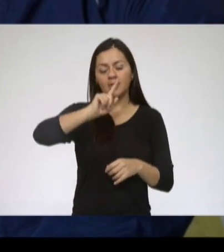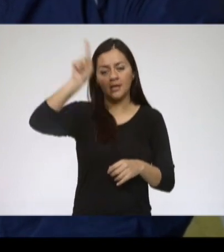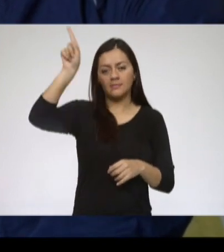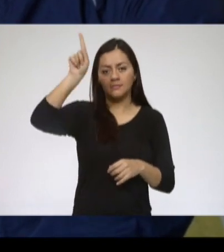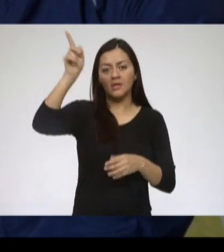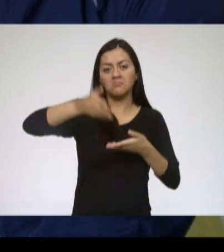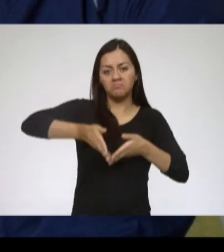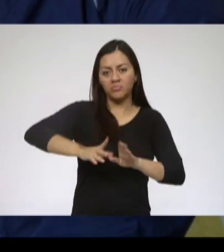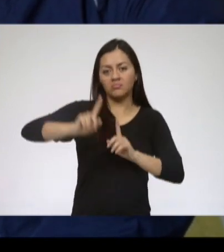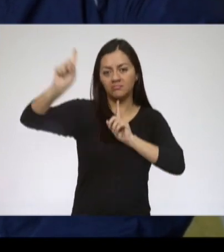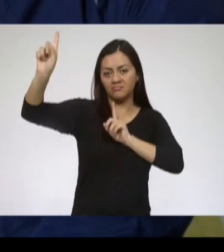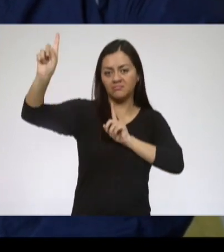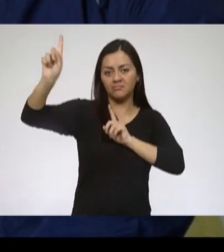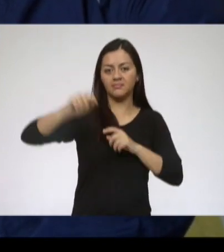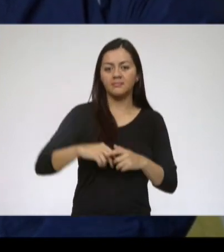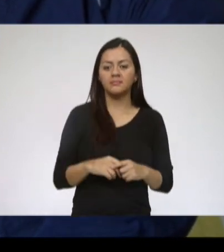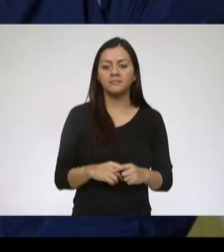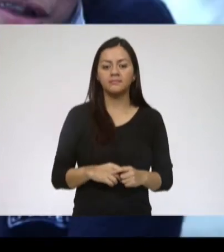Nació allá.